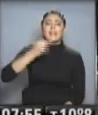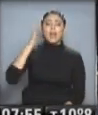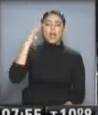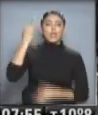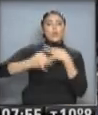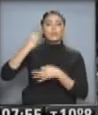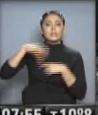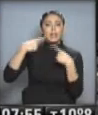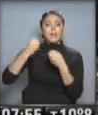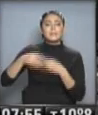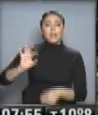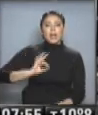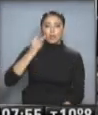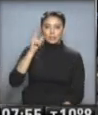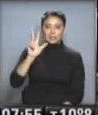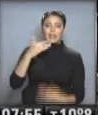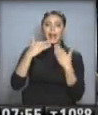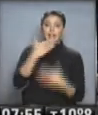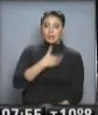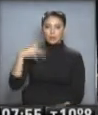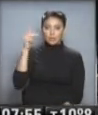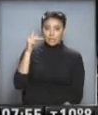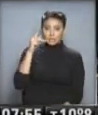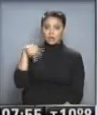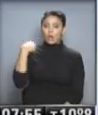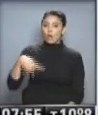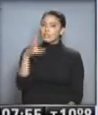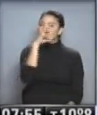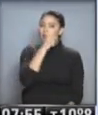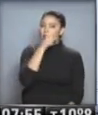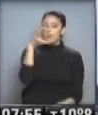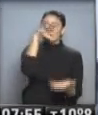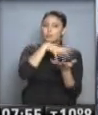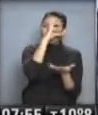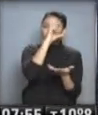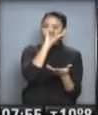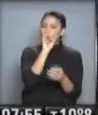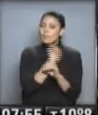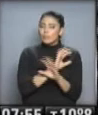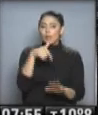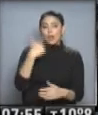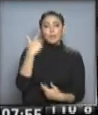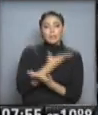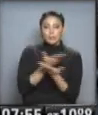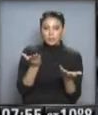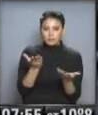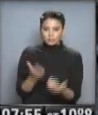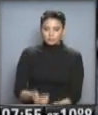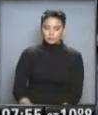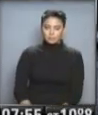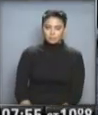comenzaron a desarrollarse en 2003 durante el gobierno de Néstor Kirchner. Y los secretos de un consulado del terror están a punto de sucumbir.